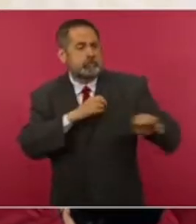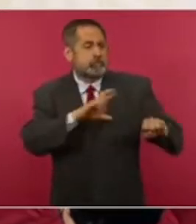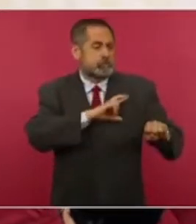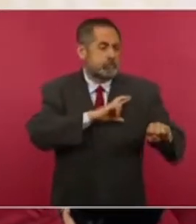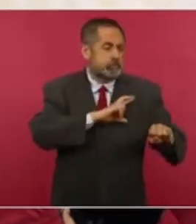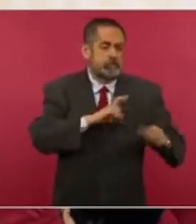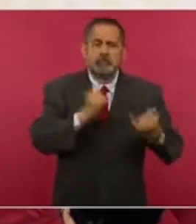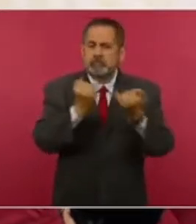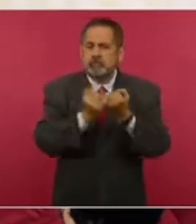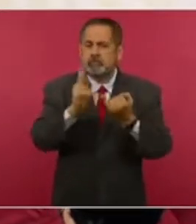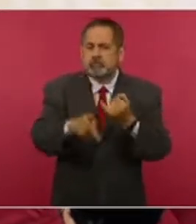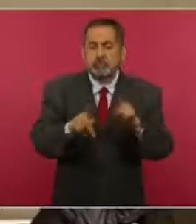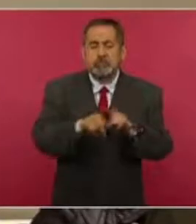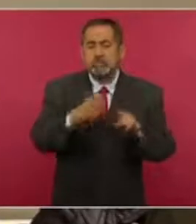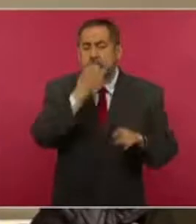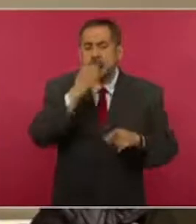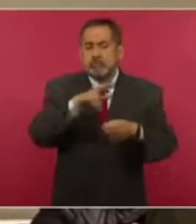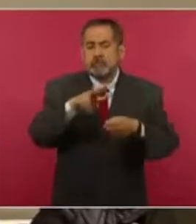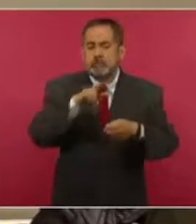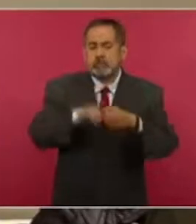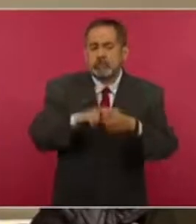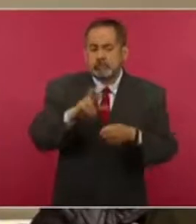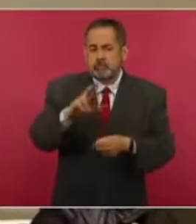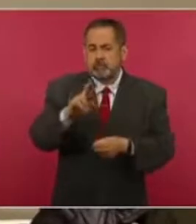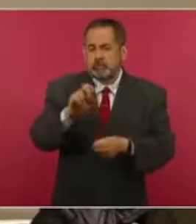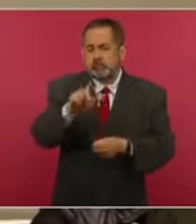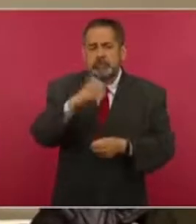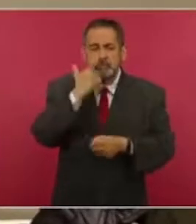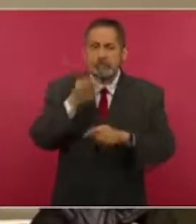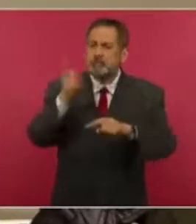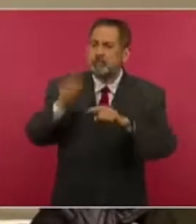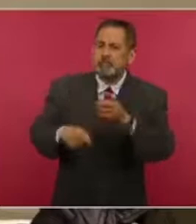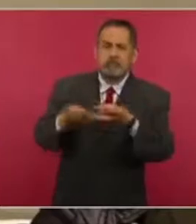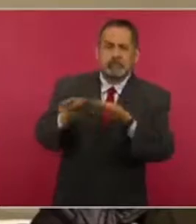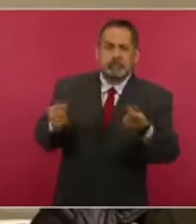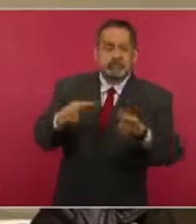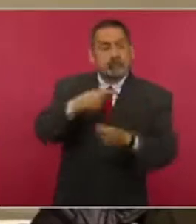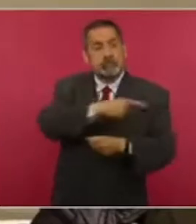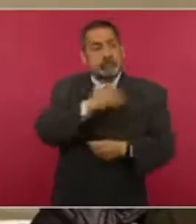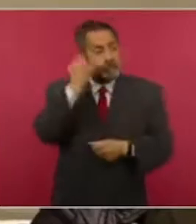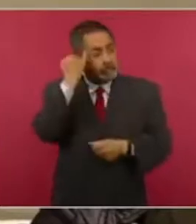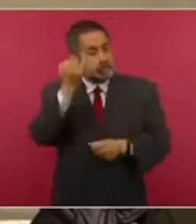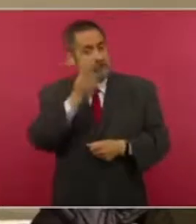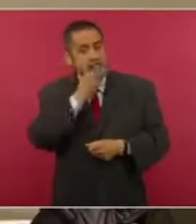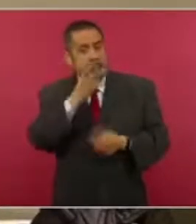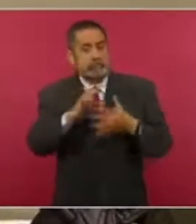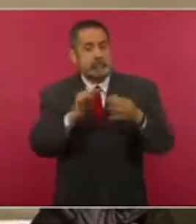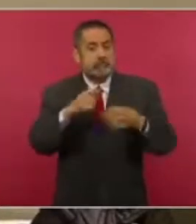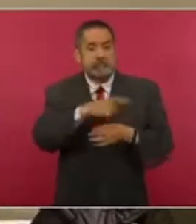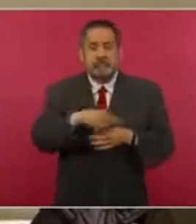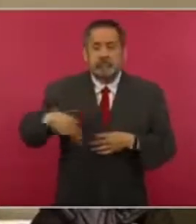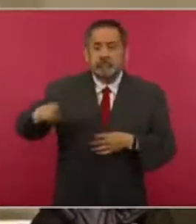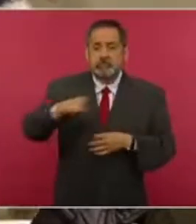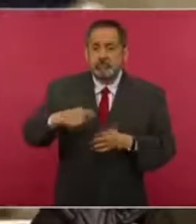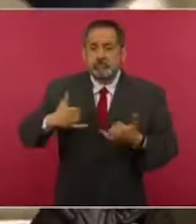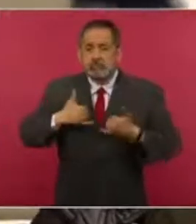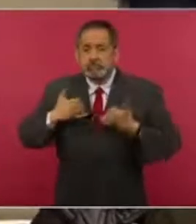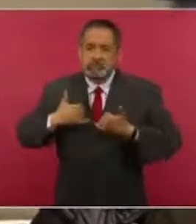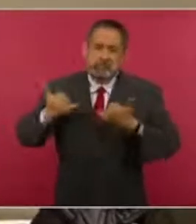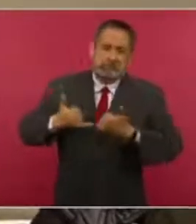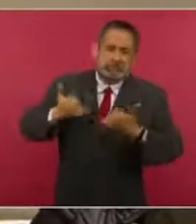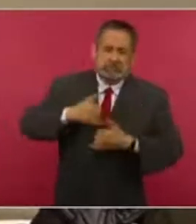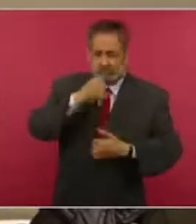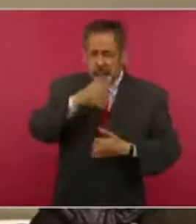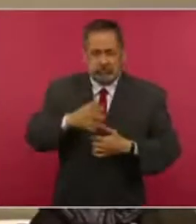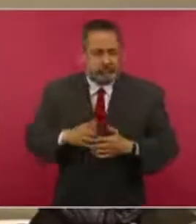caso de las escuelas normales rurales, pues buscaban desaparecerlas bajo el argumento de que los muchachos son muy revoltosos, ¿no?